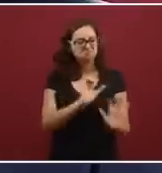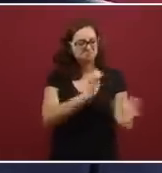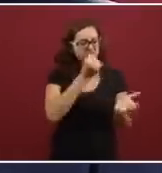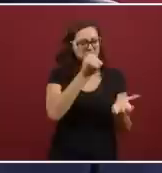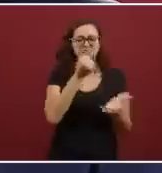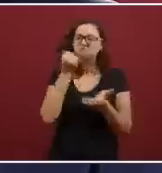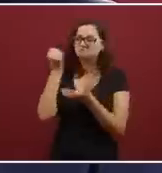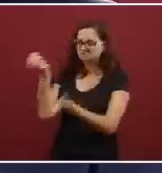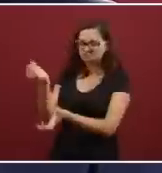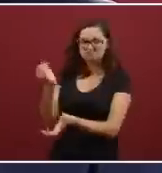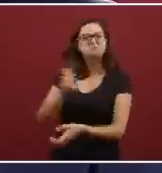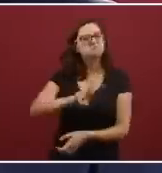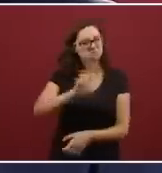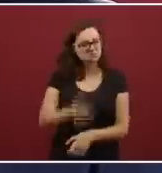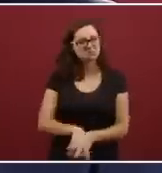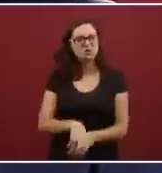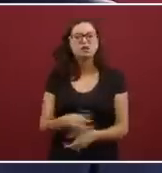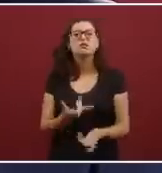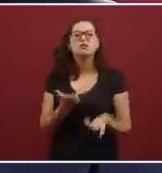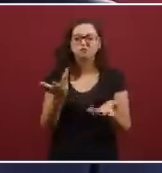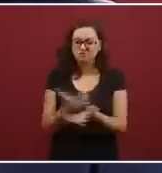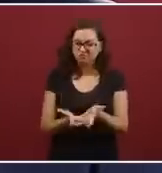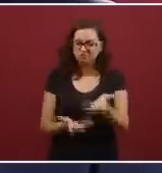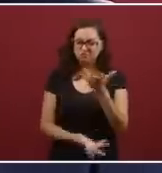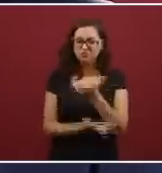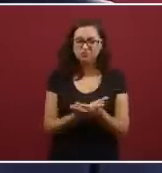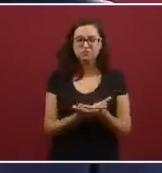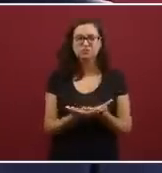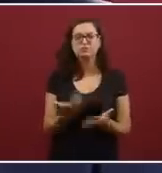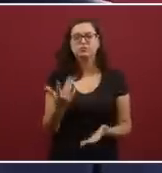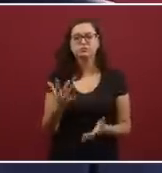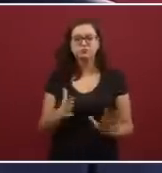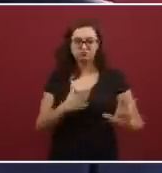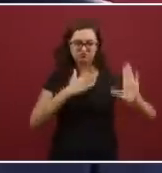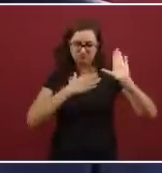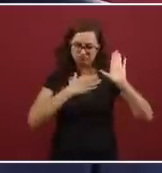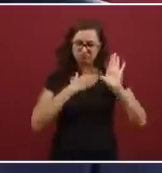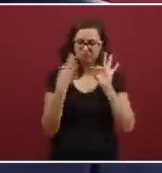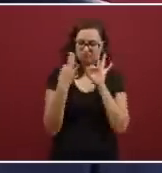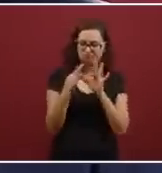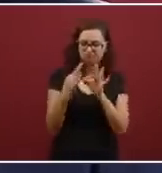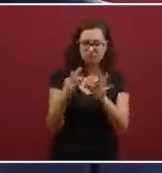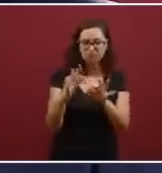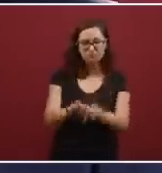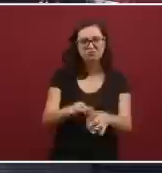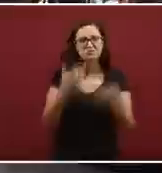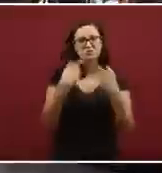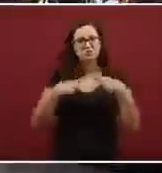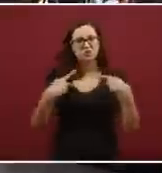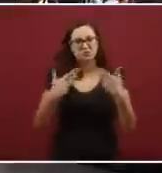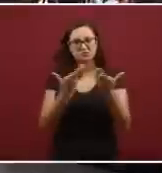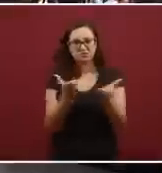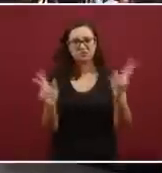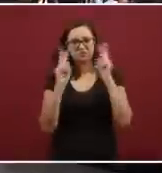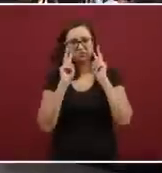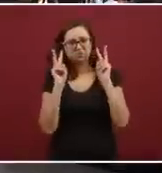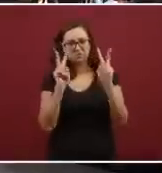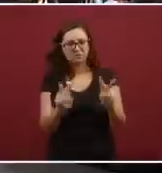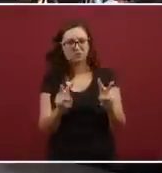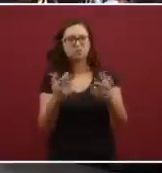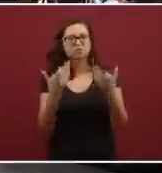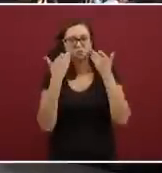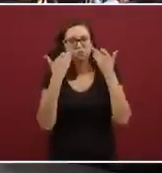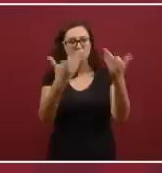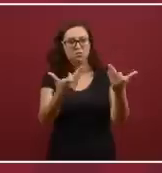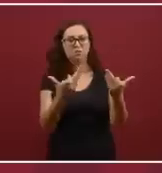va y hoy, cumpliendo el compromiso cabal frente a la ciudadanía, el señor presidente de la